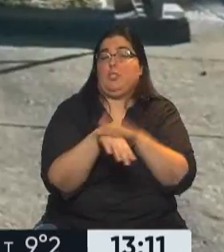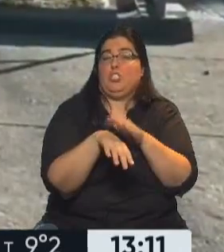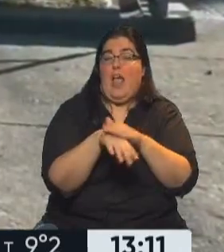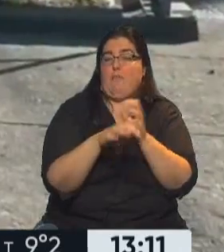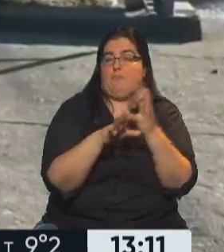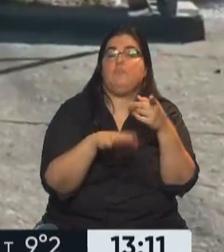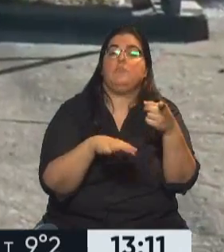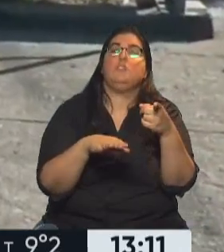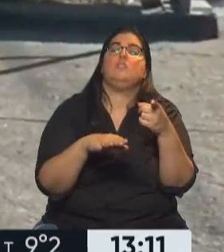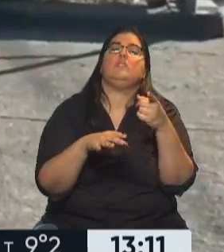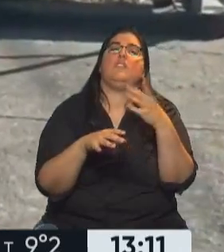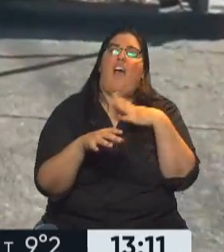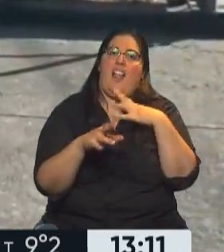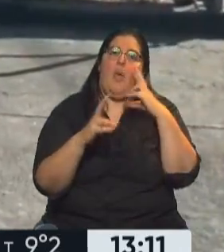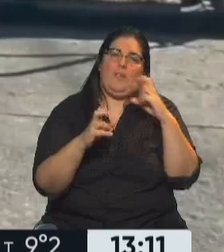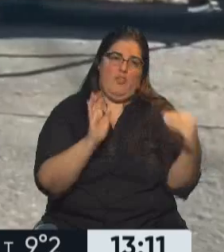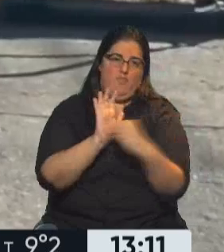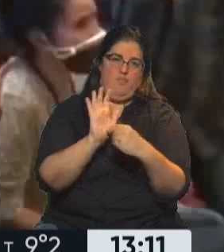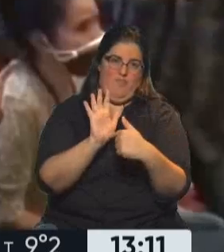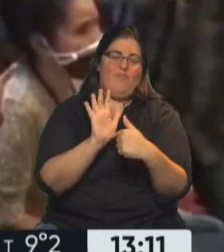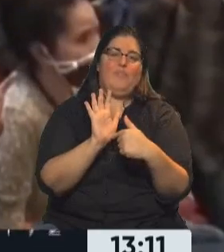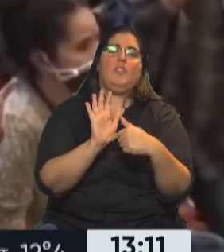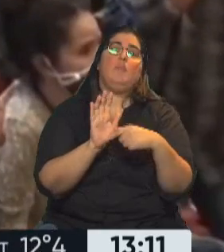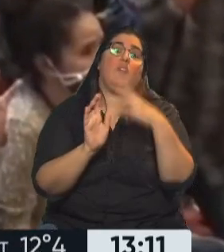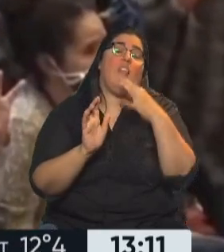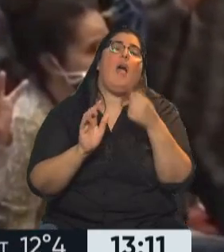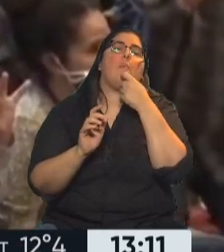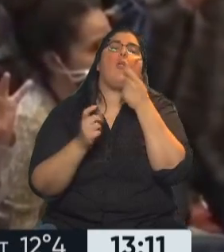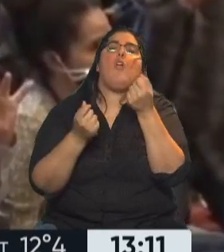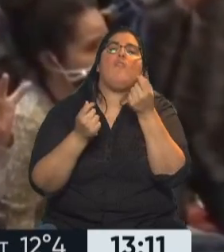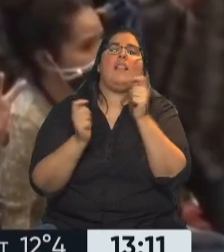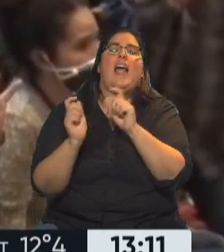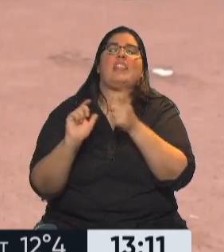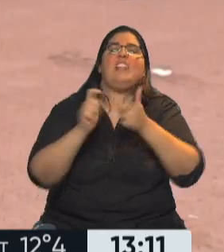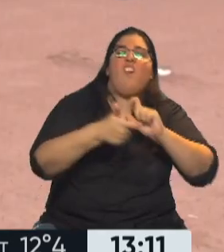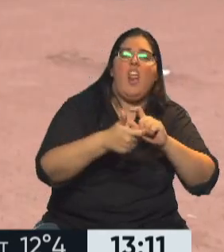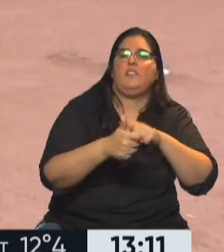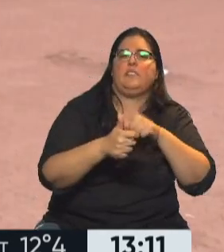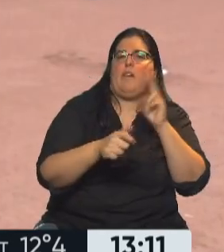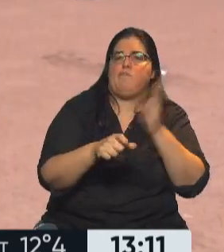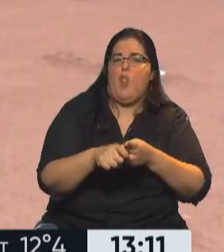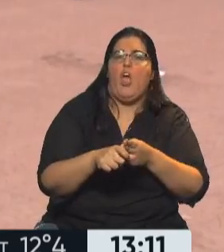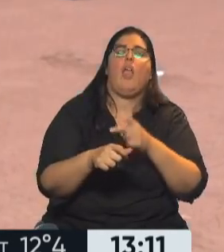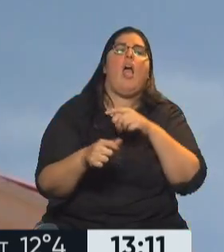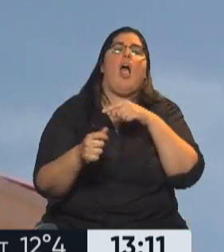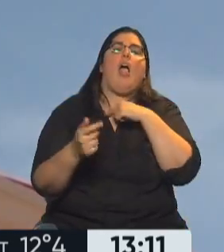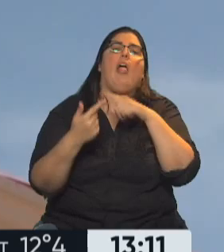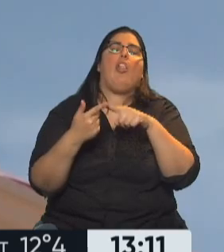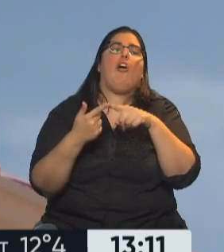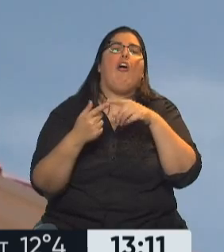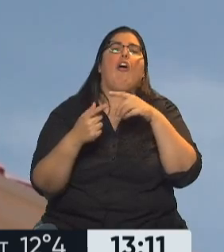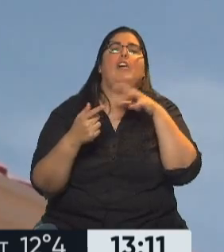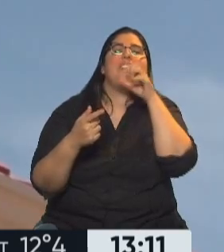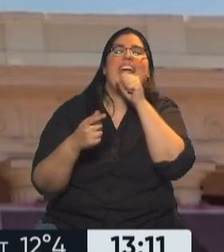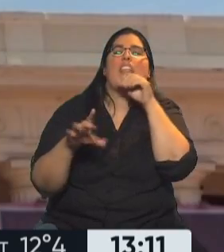sí se inhibió la transferencia de fondos, se le levantó el secreto bancario y demás, porque también